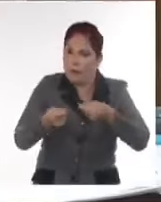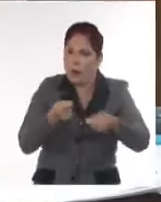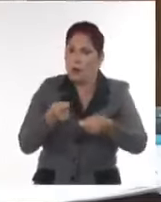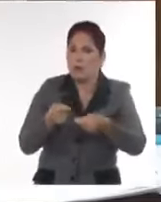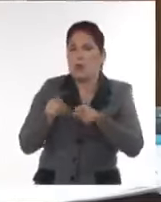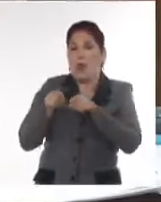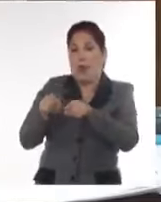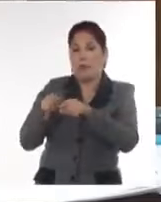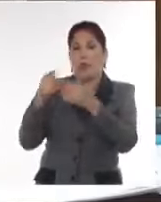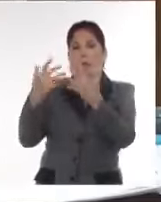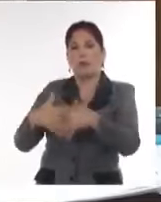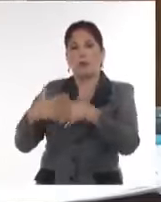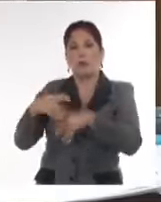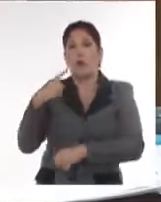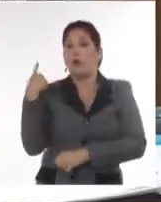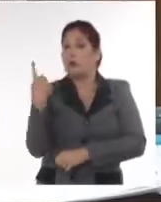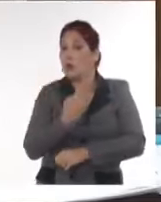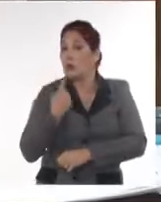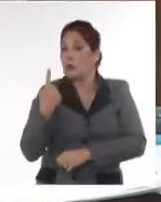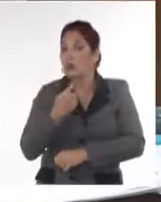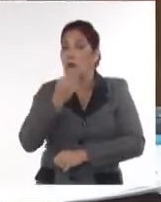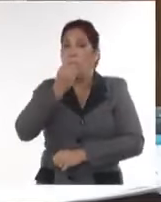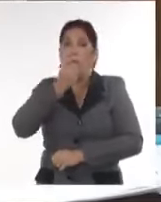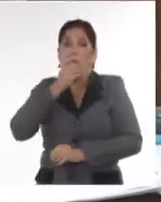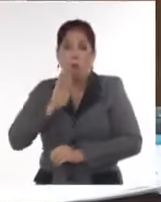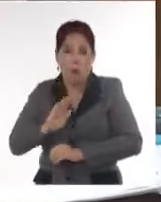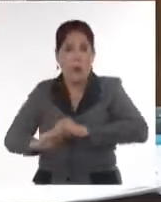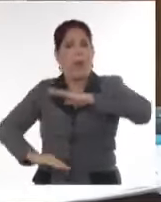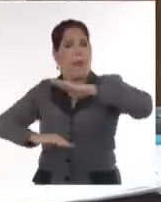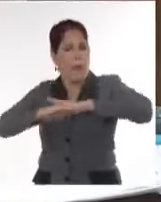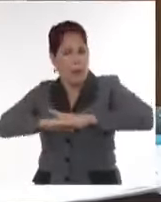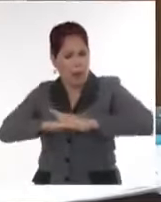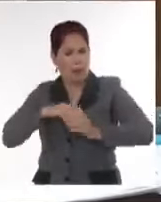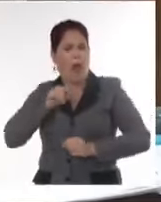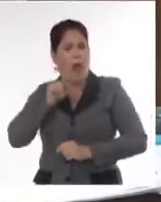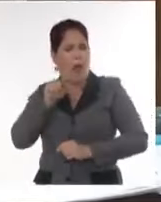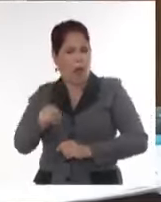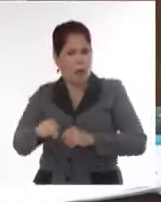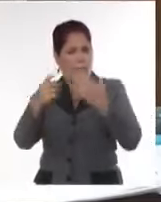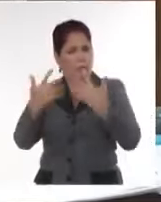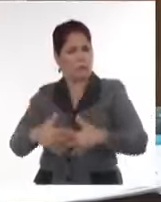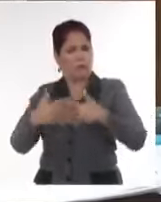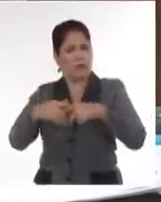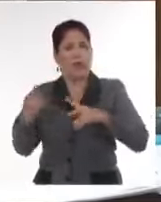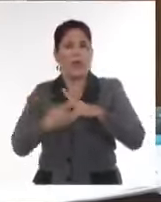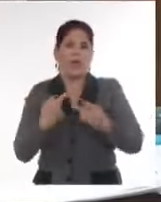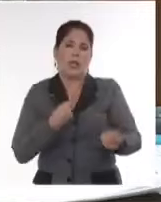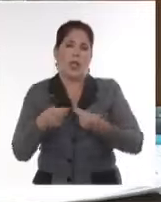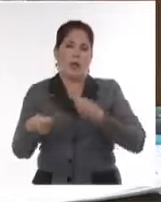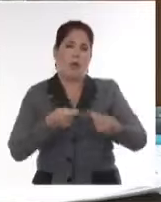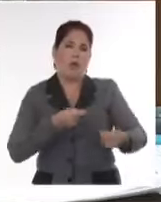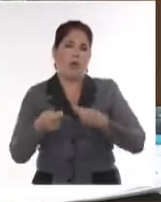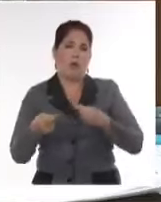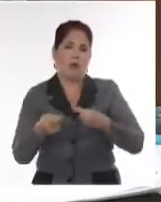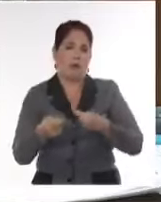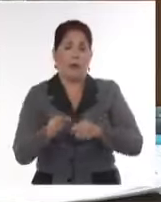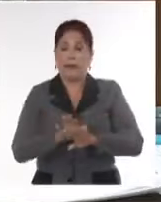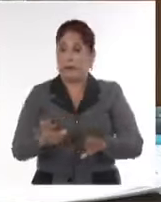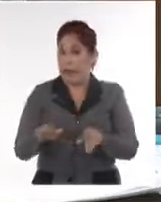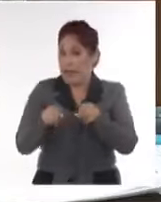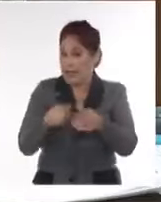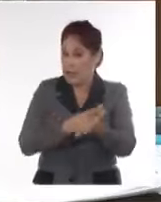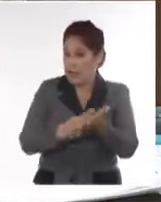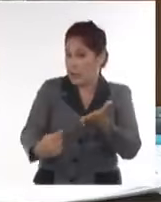con la producción nacional nos va a permitir cubrir la demanda de la generación y de la economía de fuel. Y entonces decimos, esa